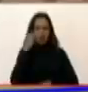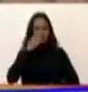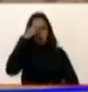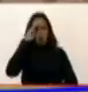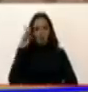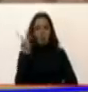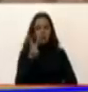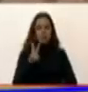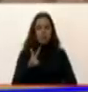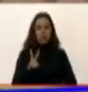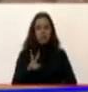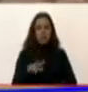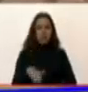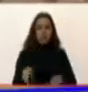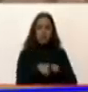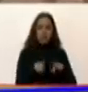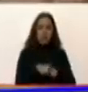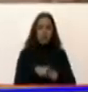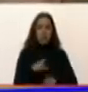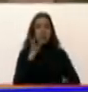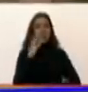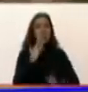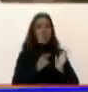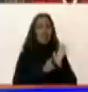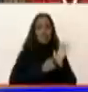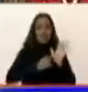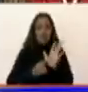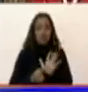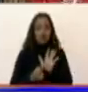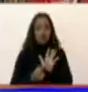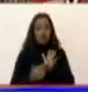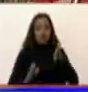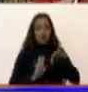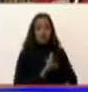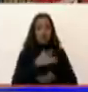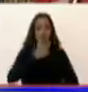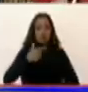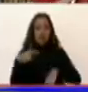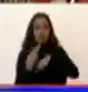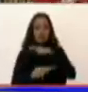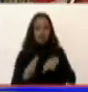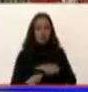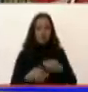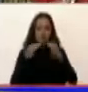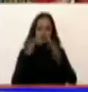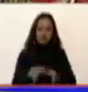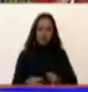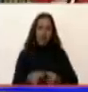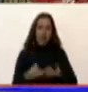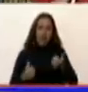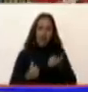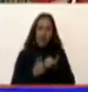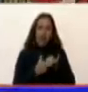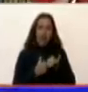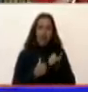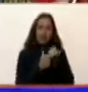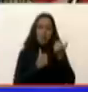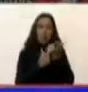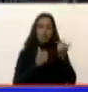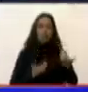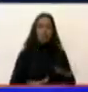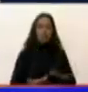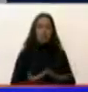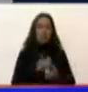un ejemplo. De ser un ejemplo de revolucionario, de integridad, de solidaridad, de patriotismo.